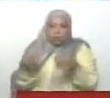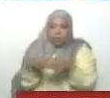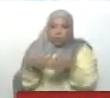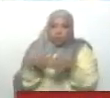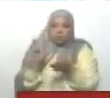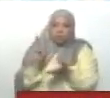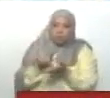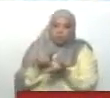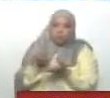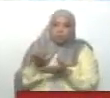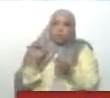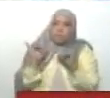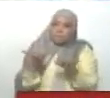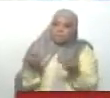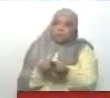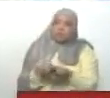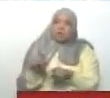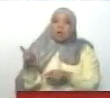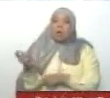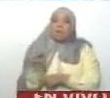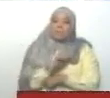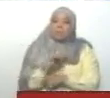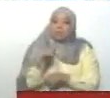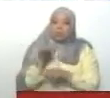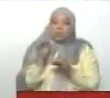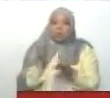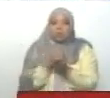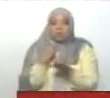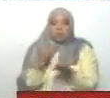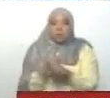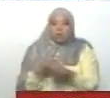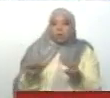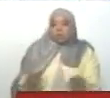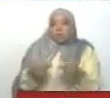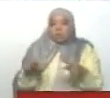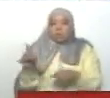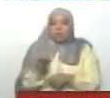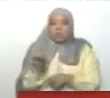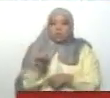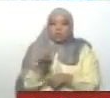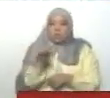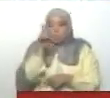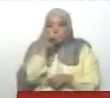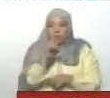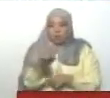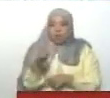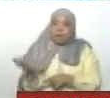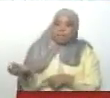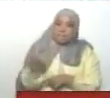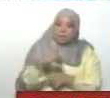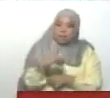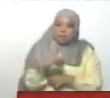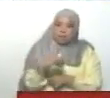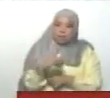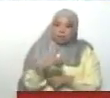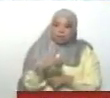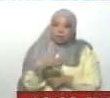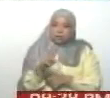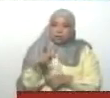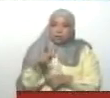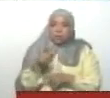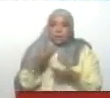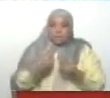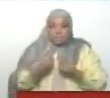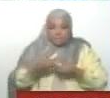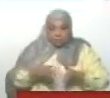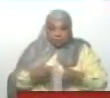ellos, porque ellos vinieron un mes a hacer unos trabajos musicales a Venezuela y se quedaron un año, más de un año. Uno de ellos es